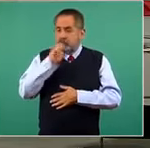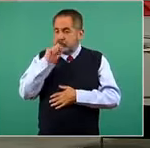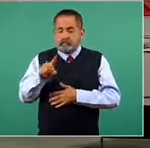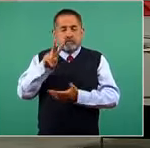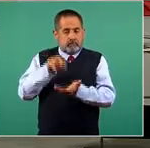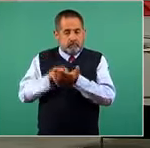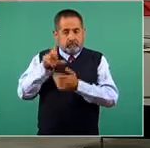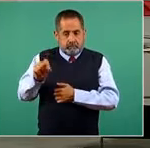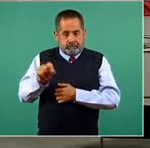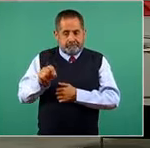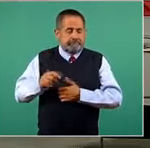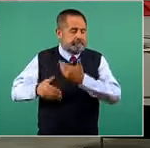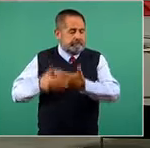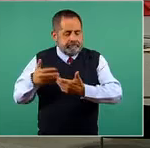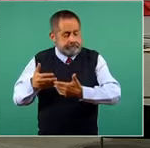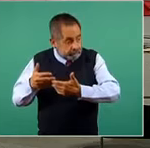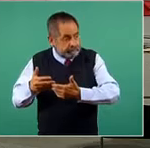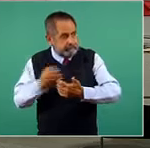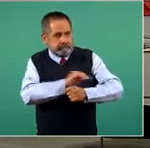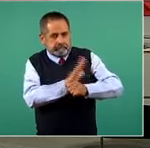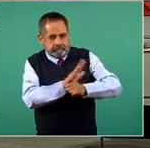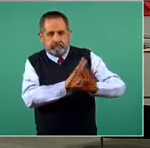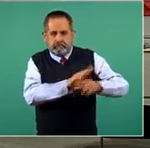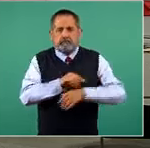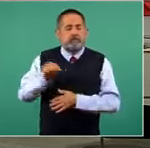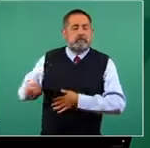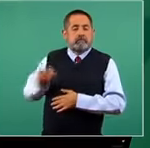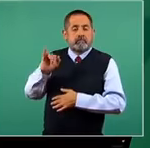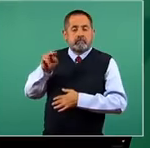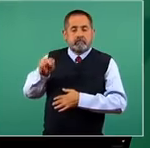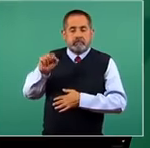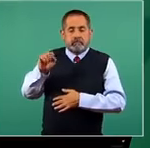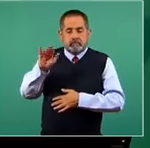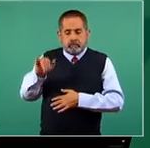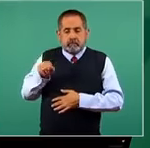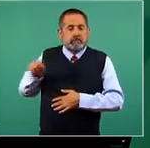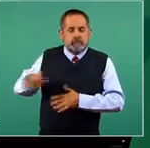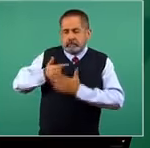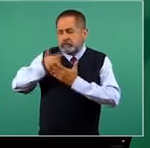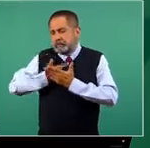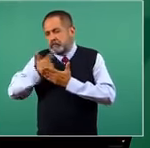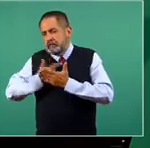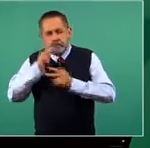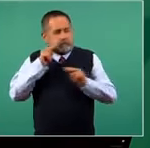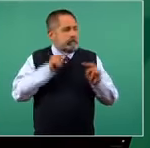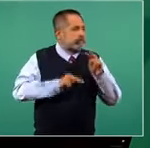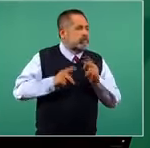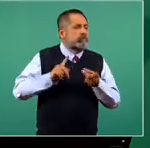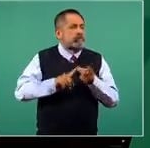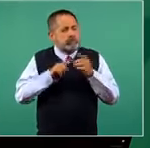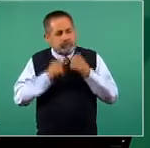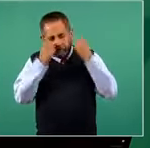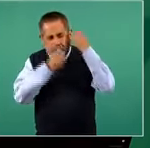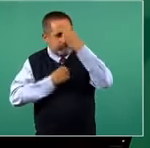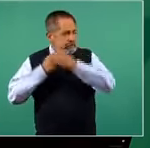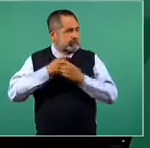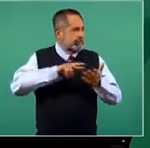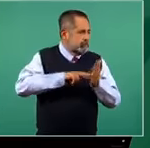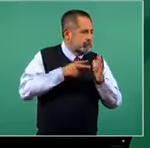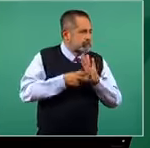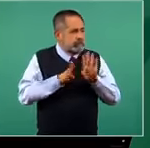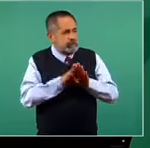ya durante la epidemia, los colegas de Insabi hicieron un levantamiento ingenieril y arquitectónico de todos estos